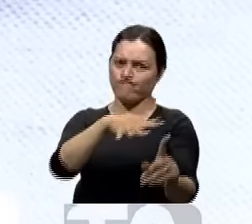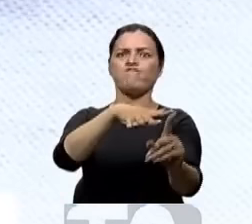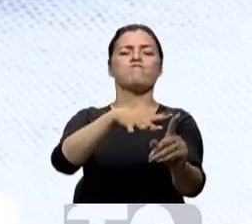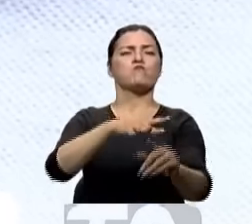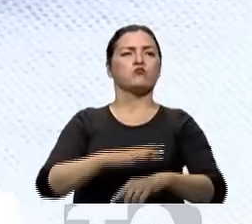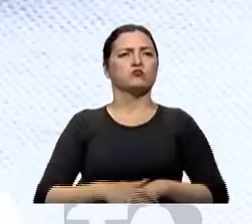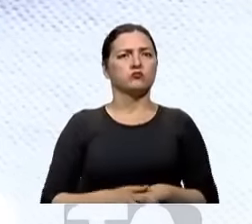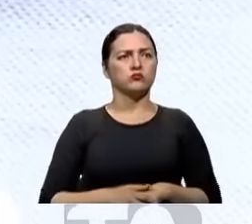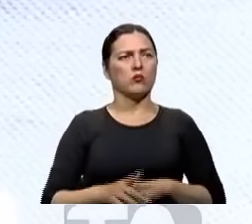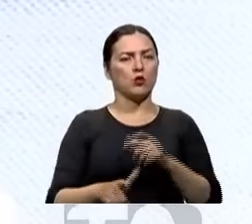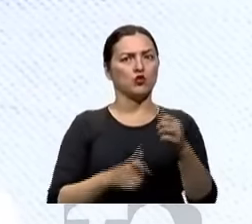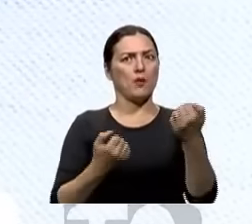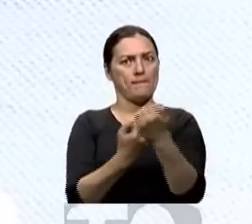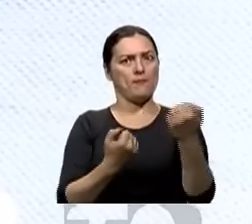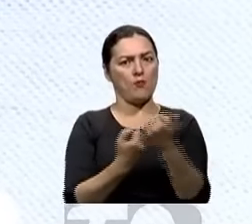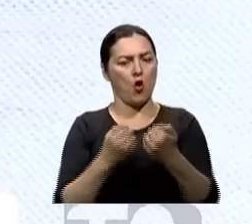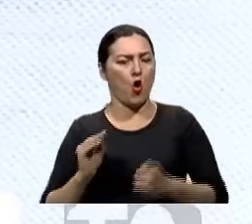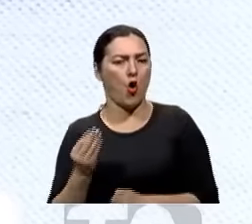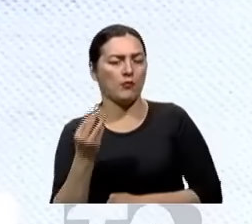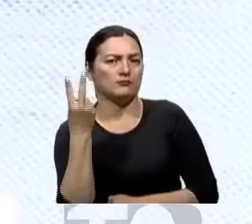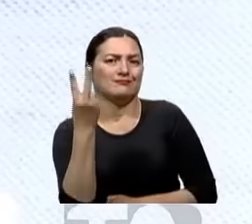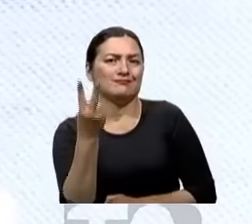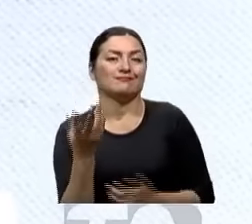en apoyarle porque es